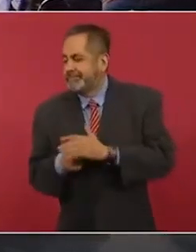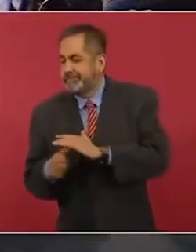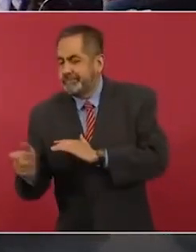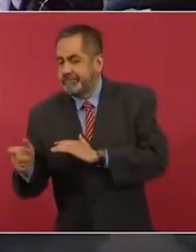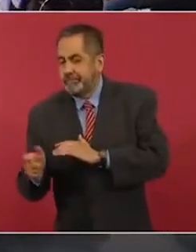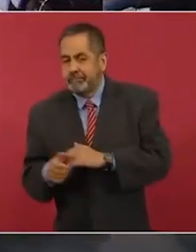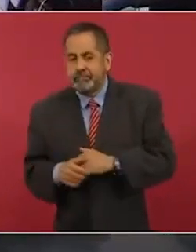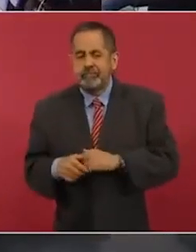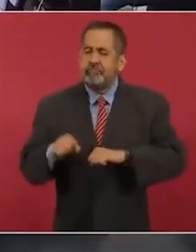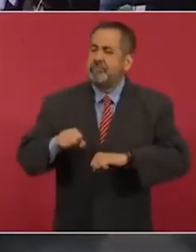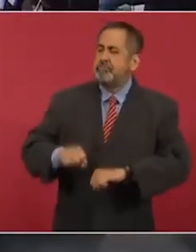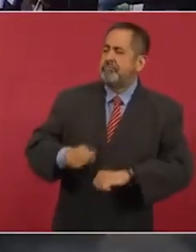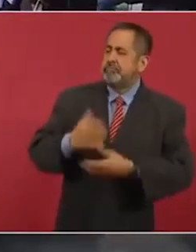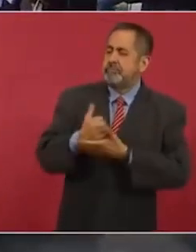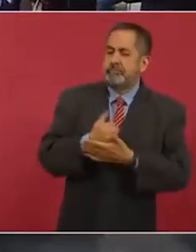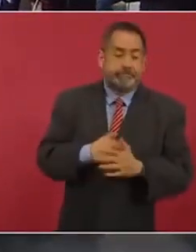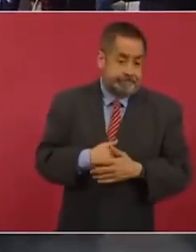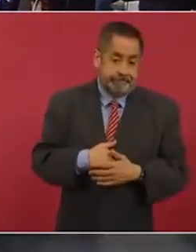se imponían.